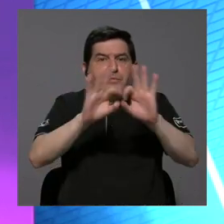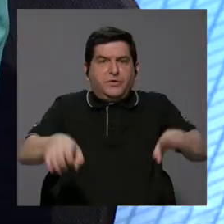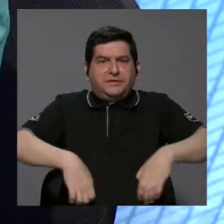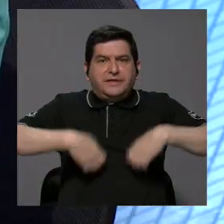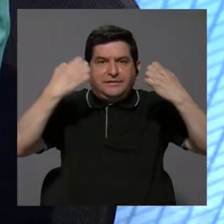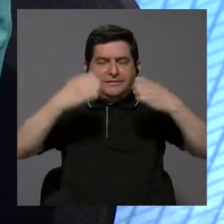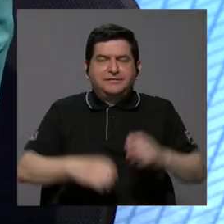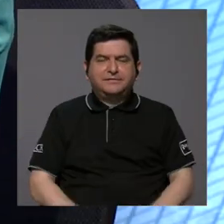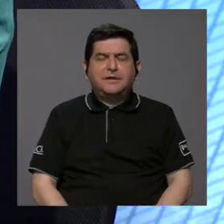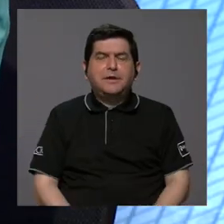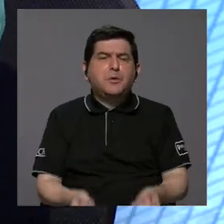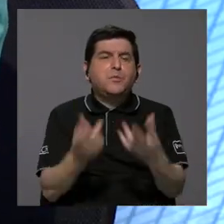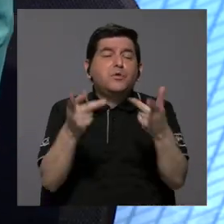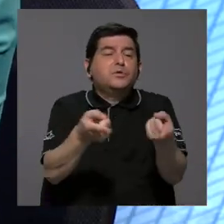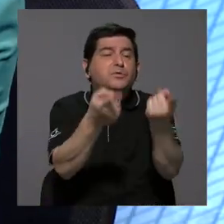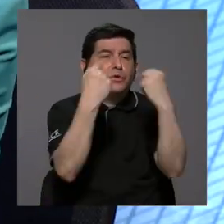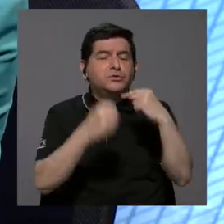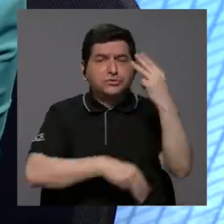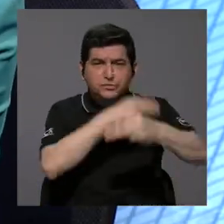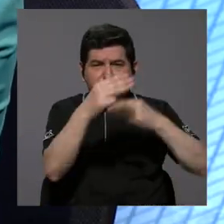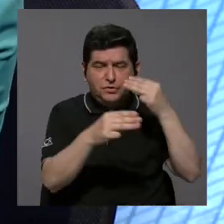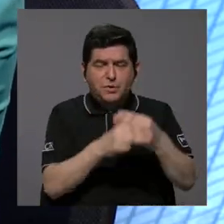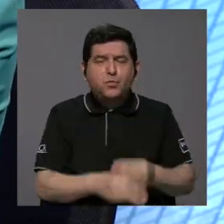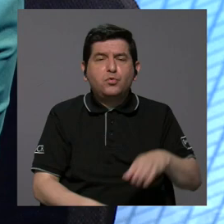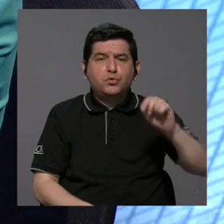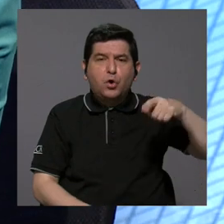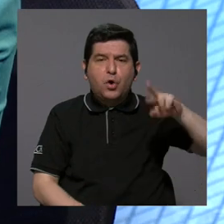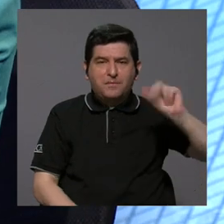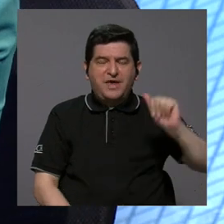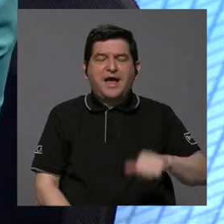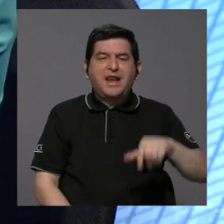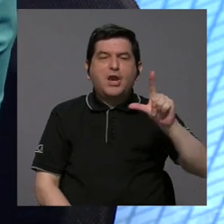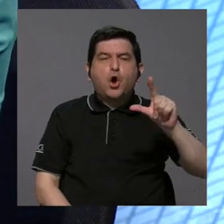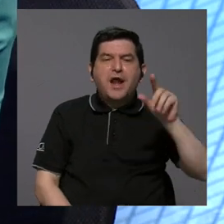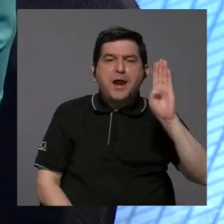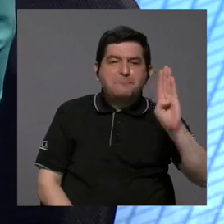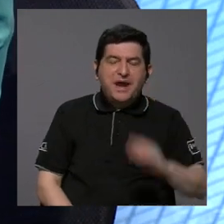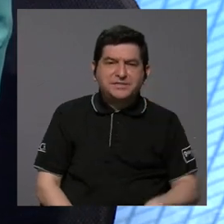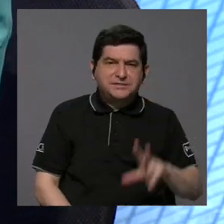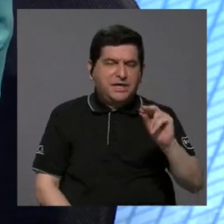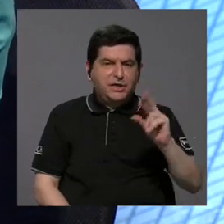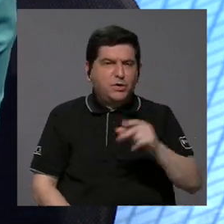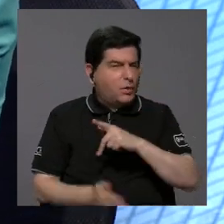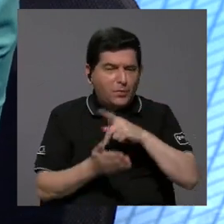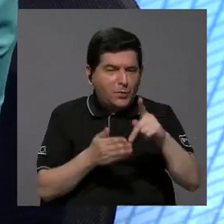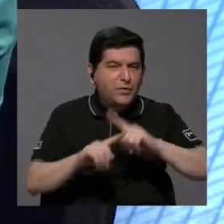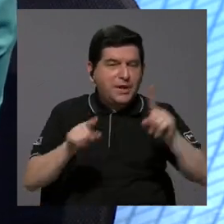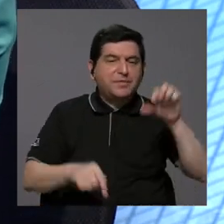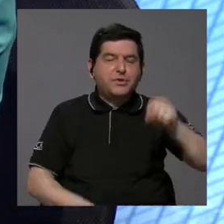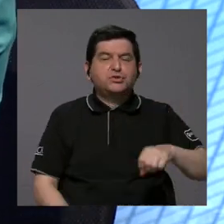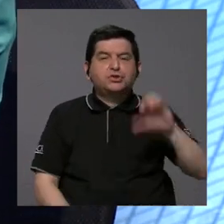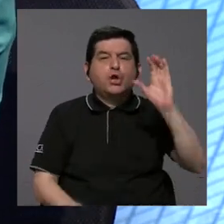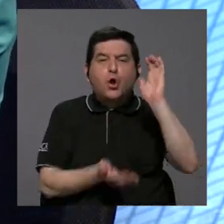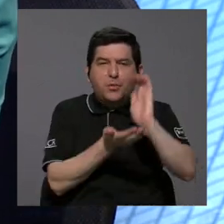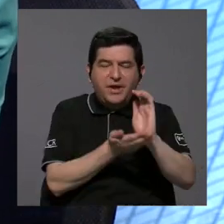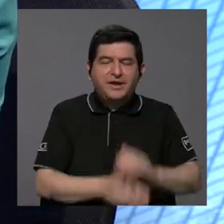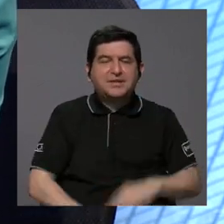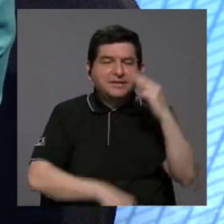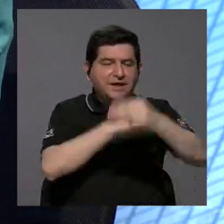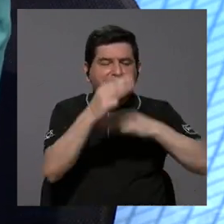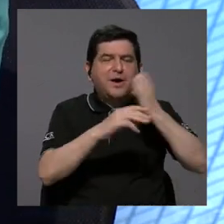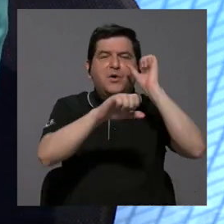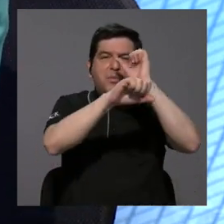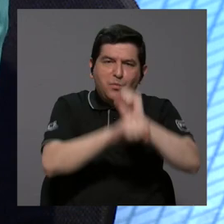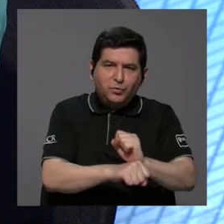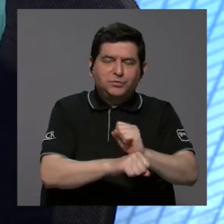y que muchos vienen de la del mundo de la ópera por ejemplo Einstein tal vez no opera ópera pero sí hizo pereta viene del mundo clásico